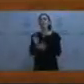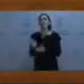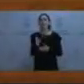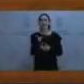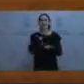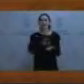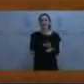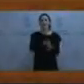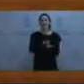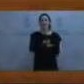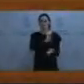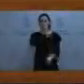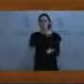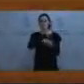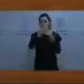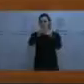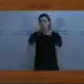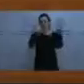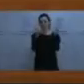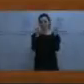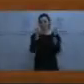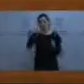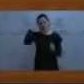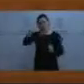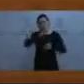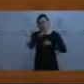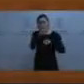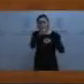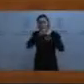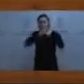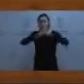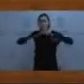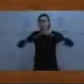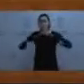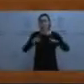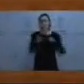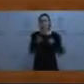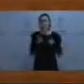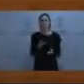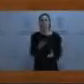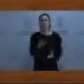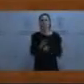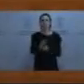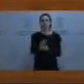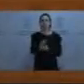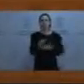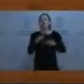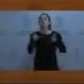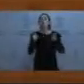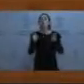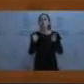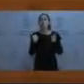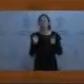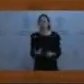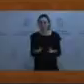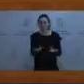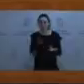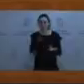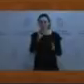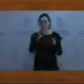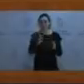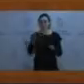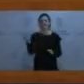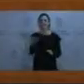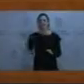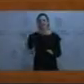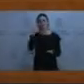años. Háganlo público, conocido. Decidan cuál es la cuantía de su apuesta. Si justifican con razones de peso y razones lo que